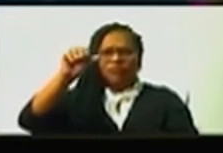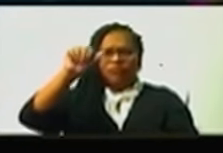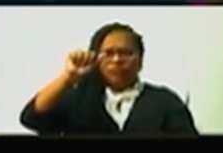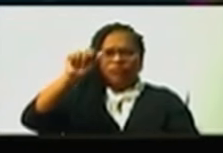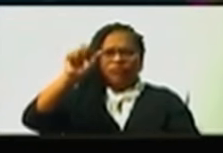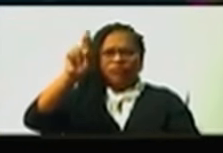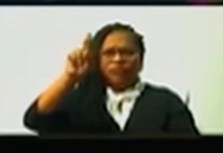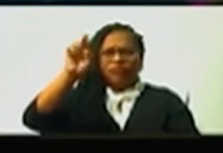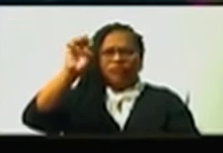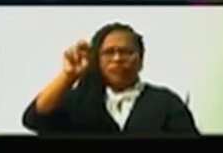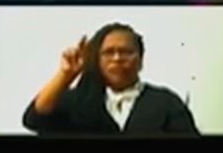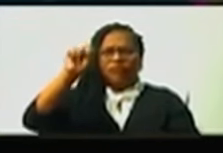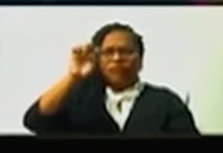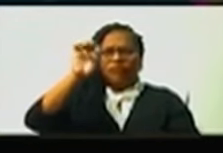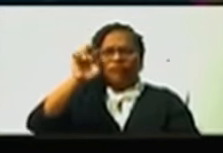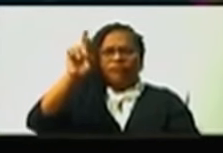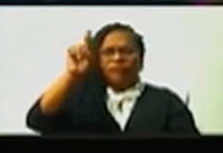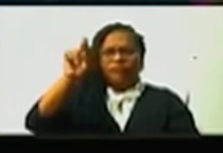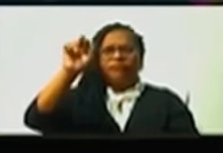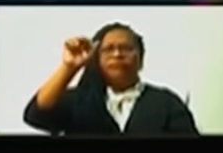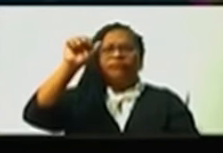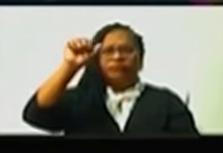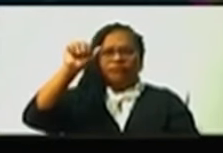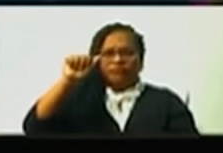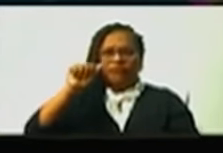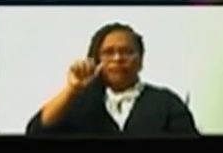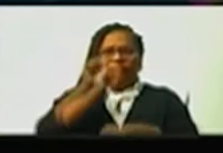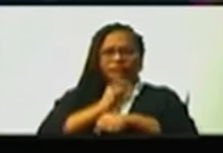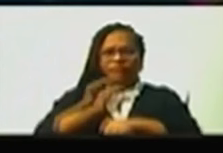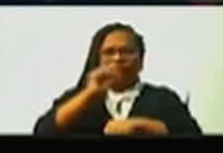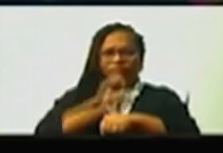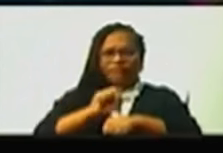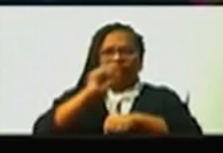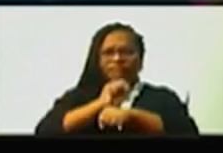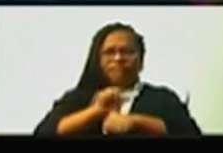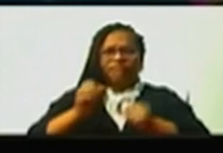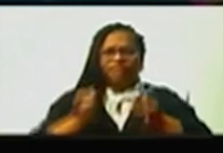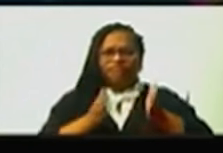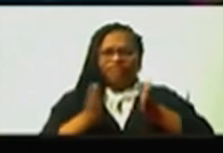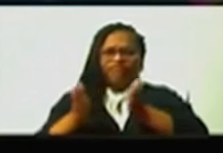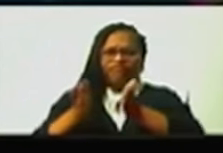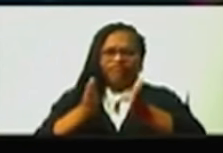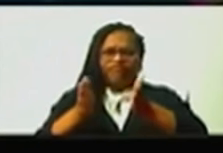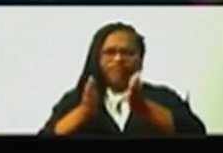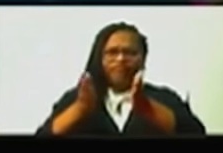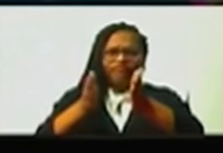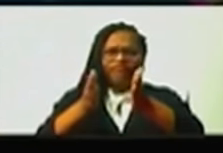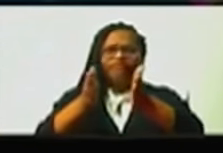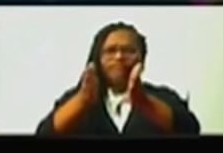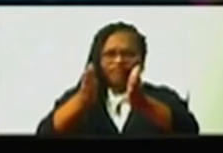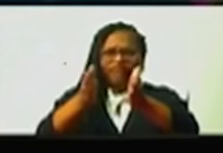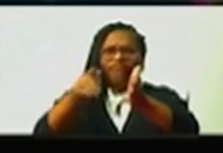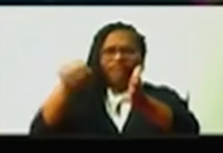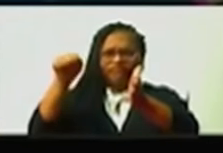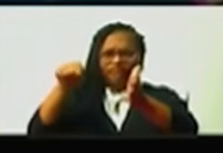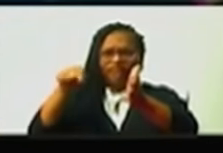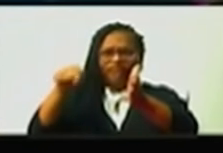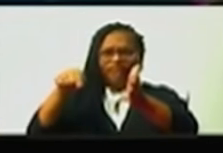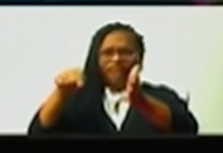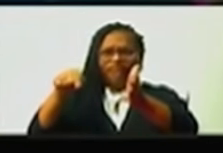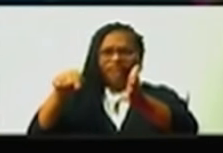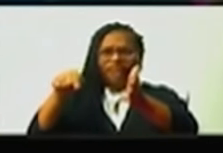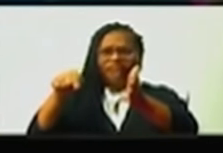que está arreglando la carretera de allá, que por ellos, por tener una arenera en el